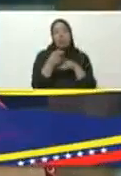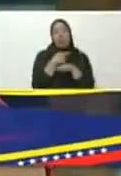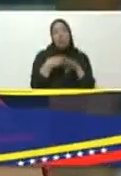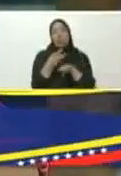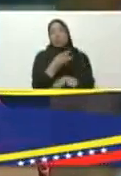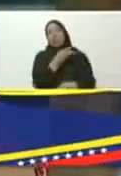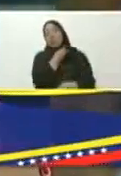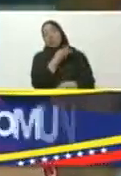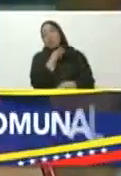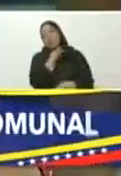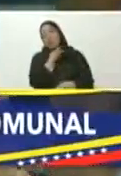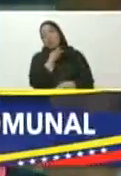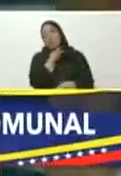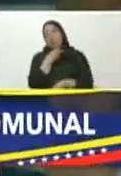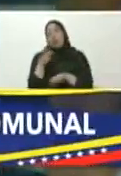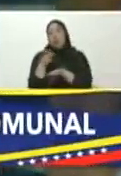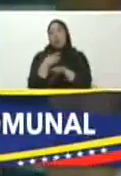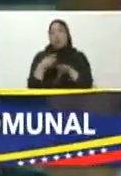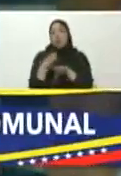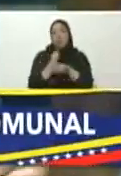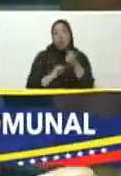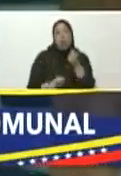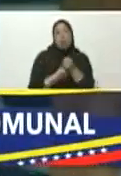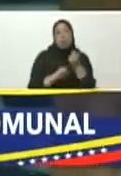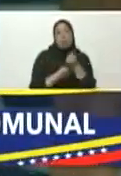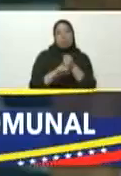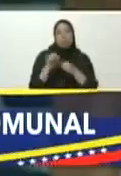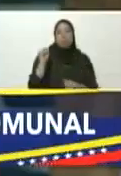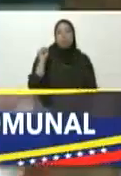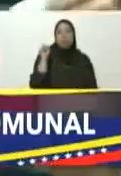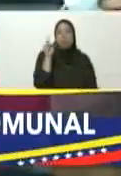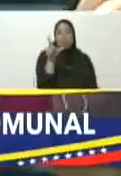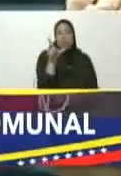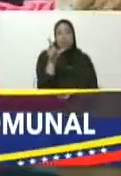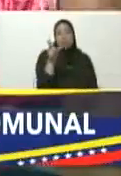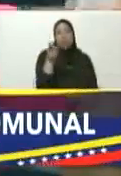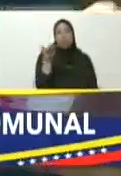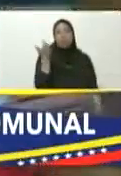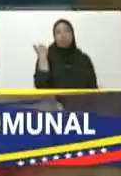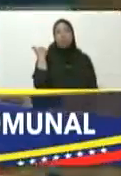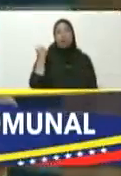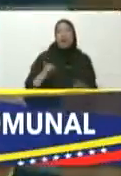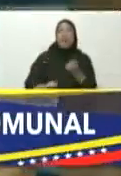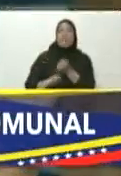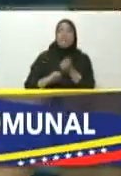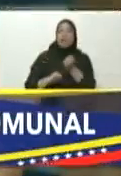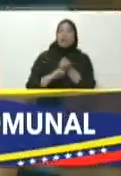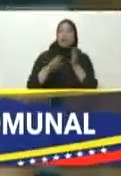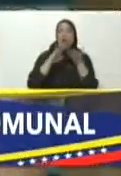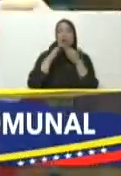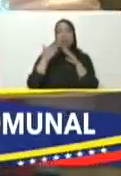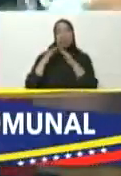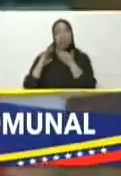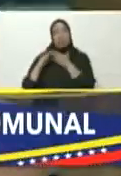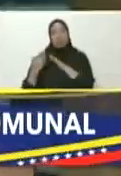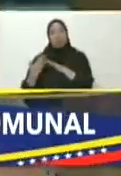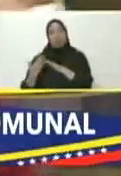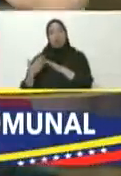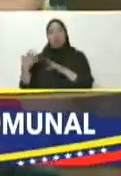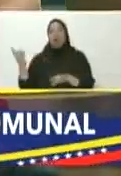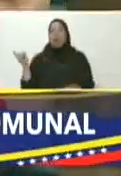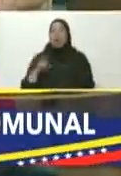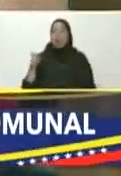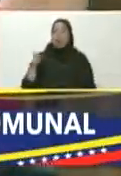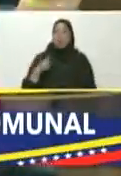el alcalde Julio Fuenmayor y con el apoyo del Partido Socialista Unido de Venezuela para poder apoyar la comunidad y hacer todas las gestiones